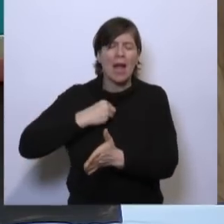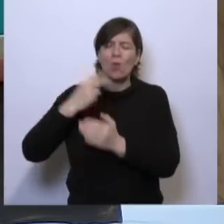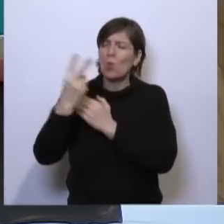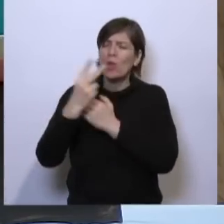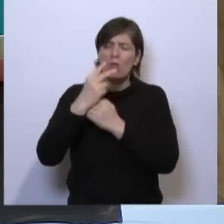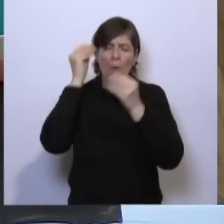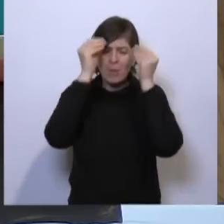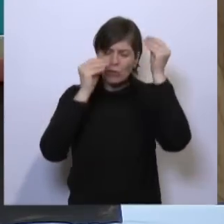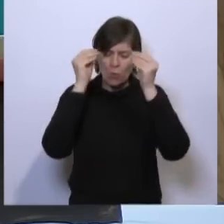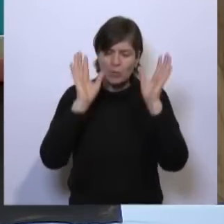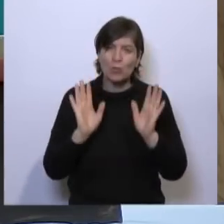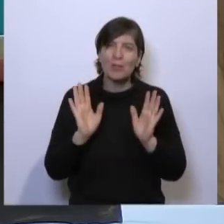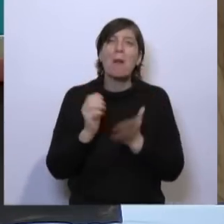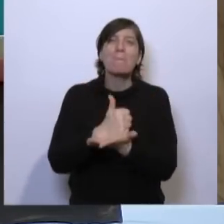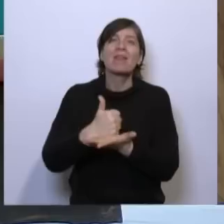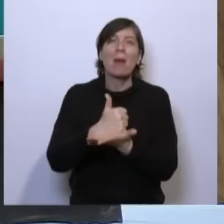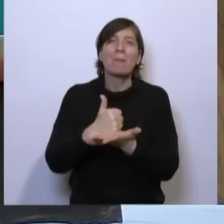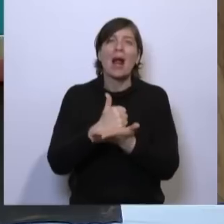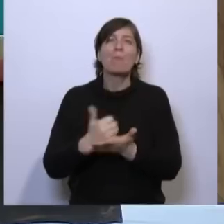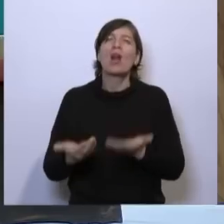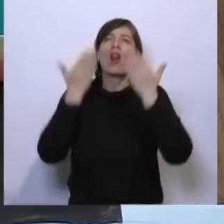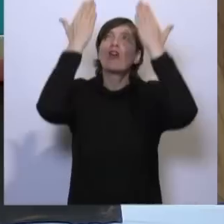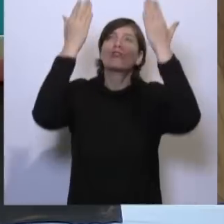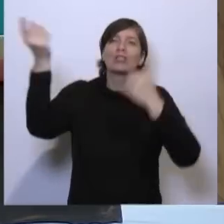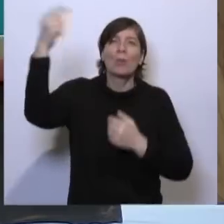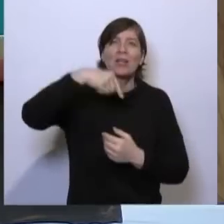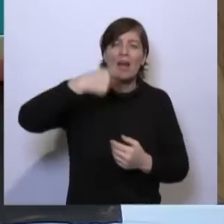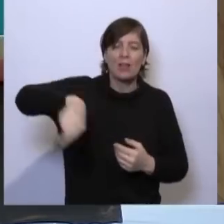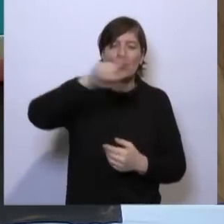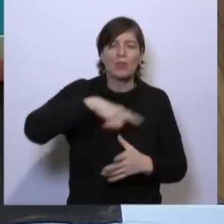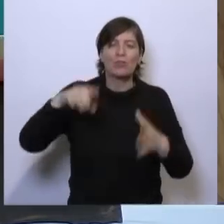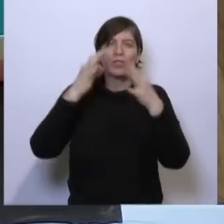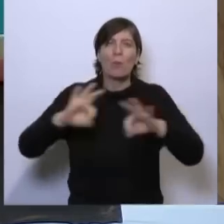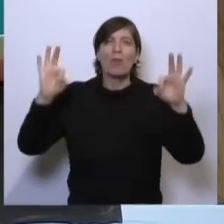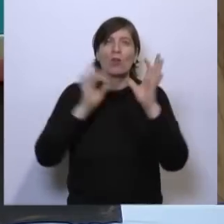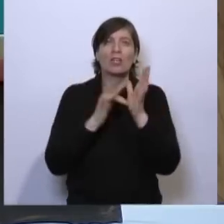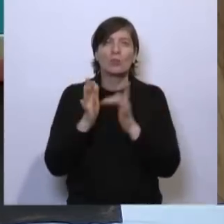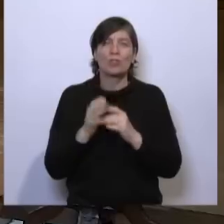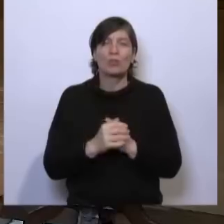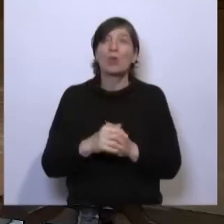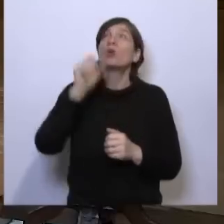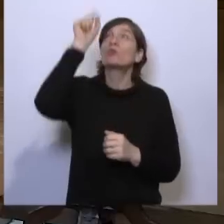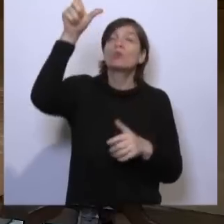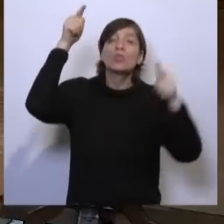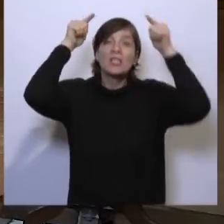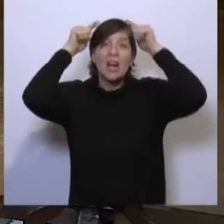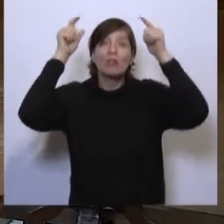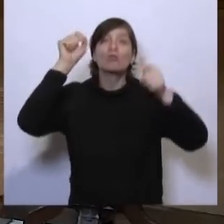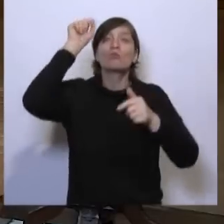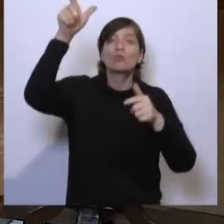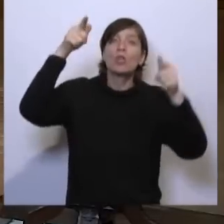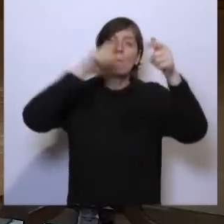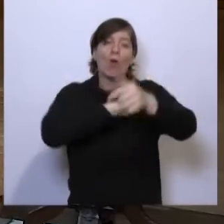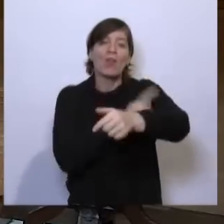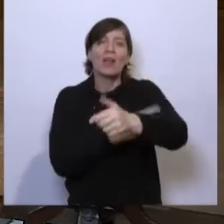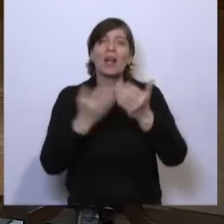toda perturbación, mientras esperamos la gloriosa venida de nuestro Salvador Jesucristo. Tuyo es el reino,